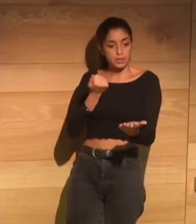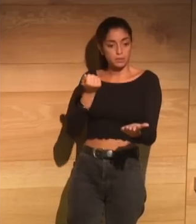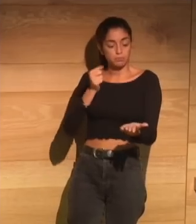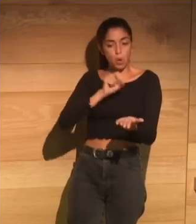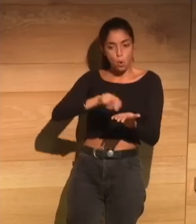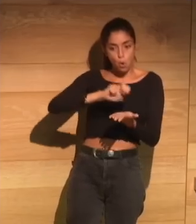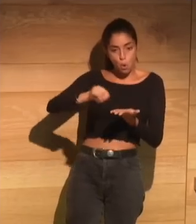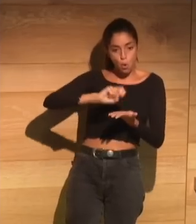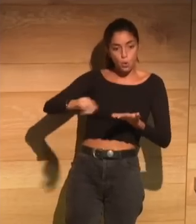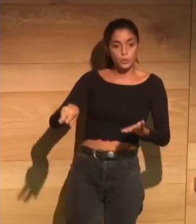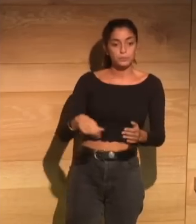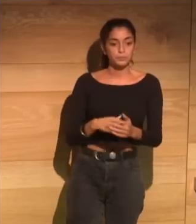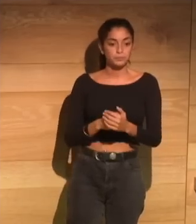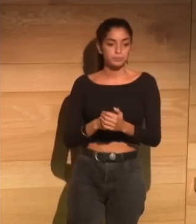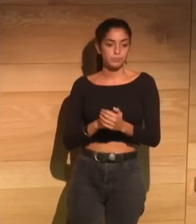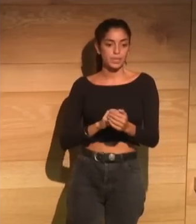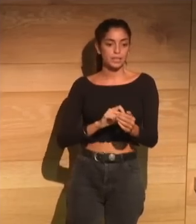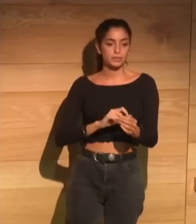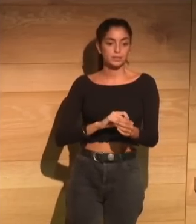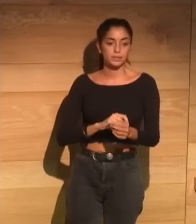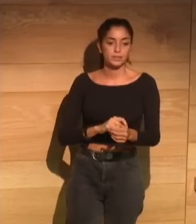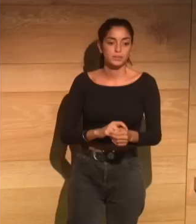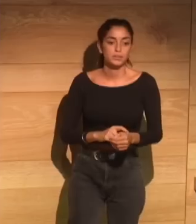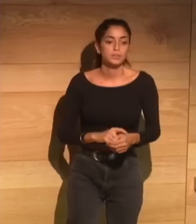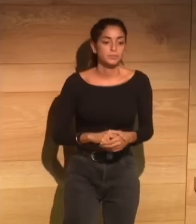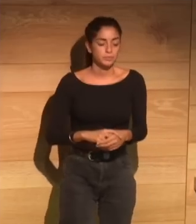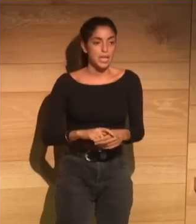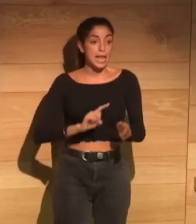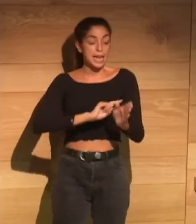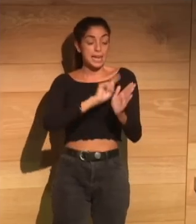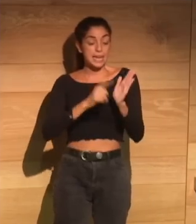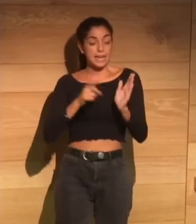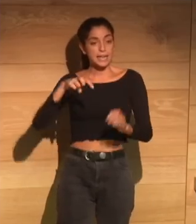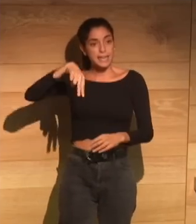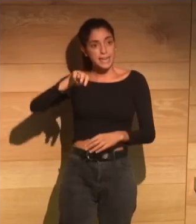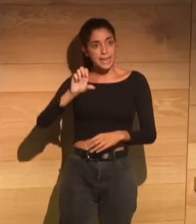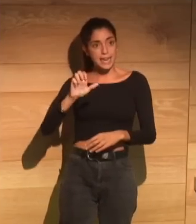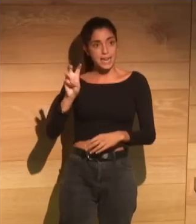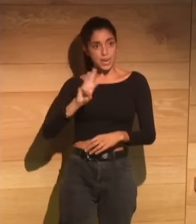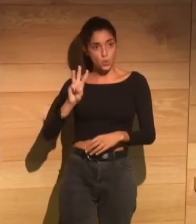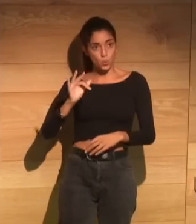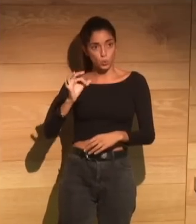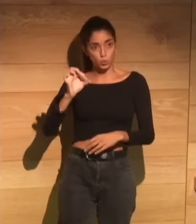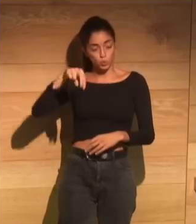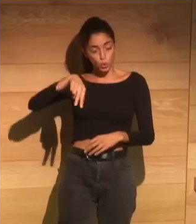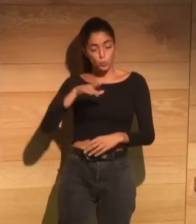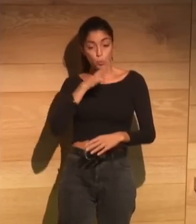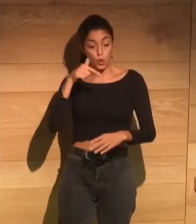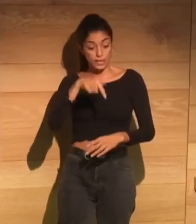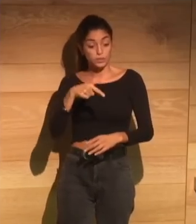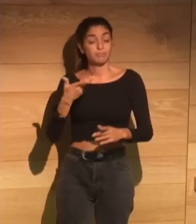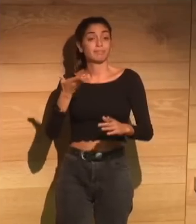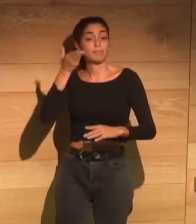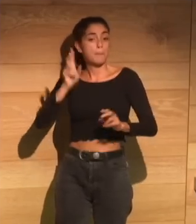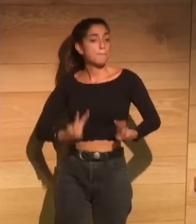te viene bien para todas las cosas llenas. Necesitas un principio general y de ahí que los principia de Newton se llamen principia.